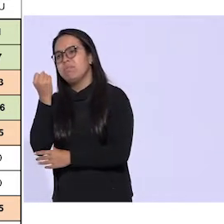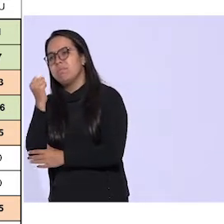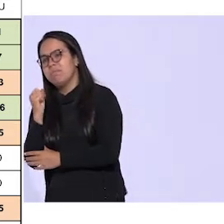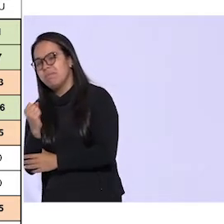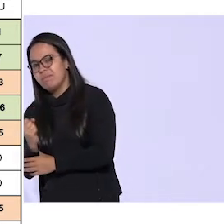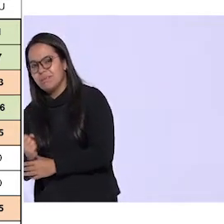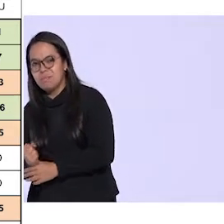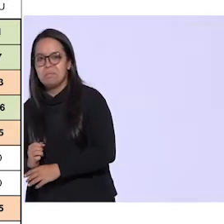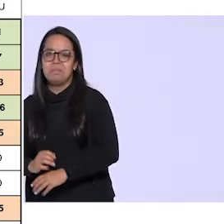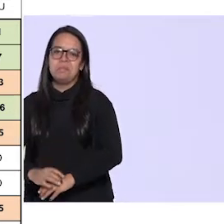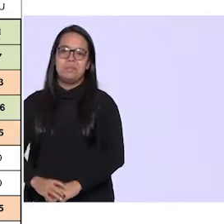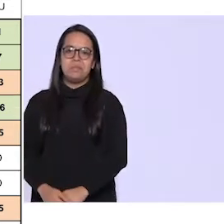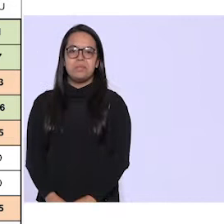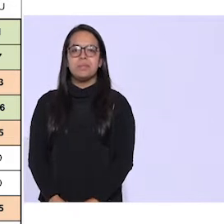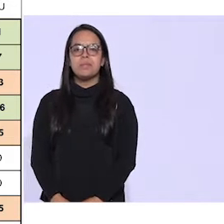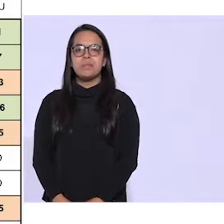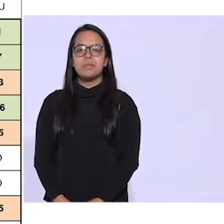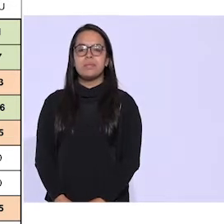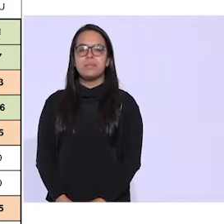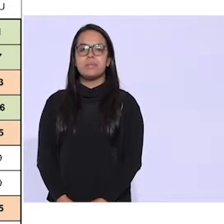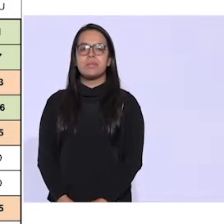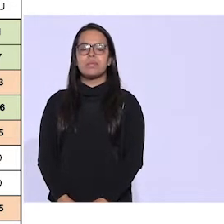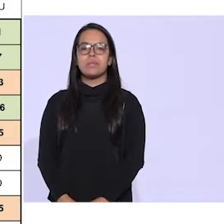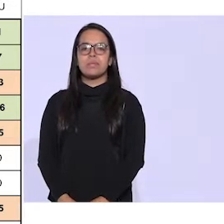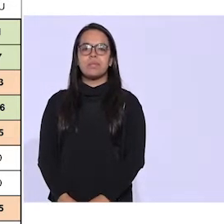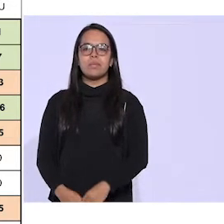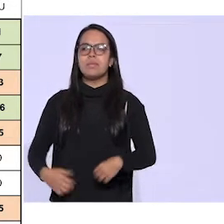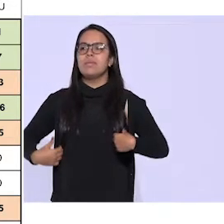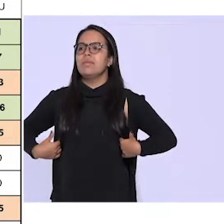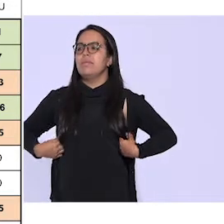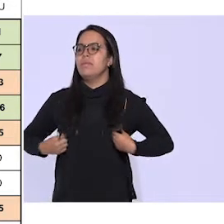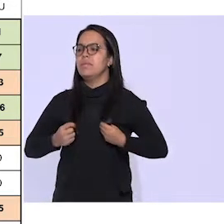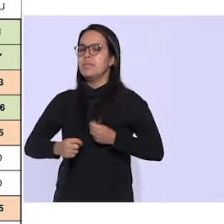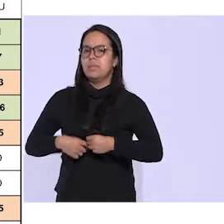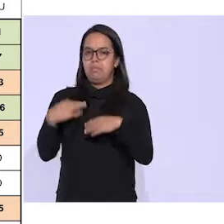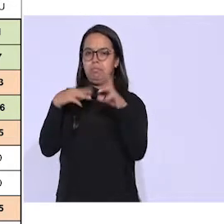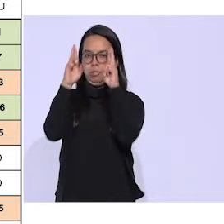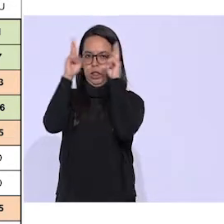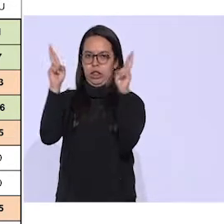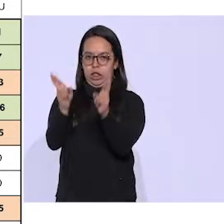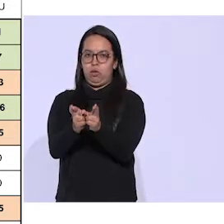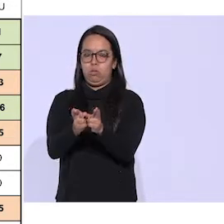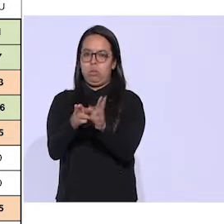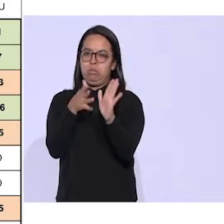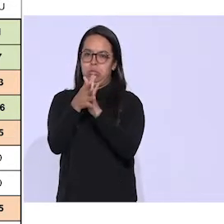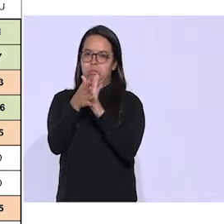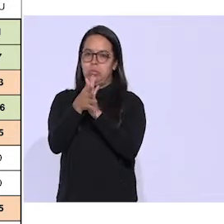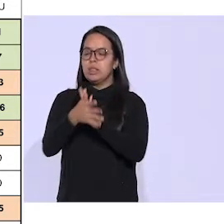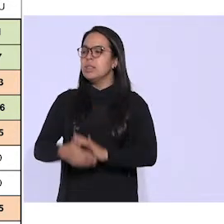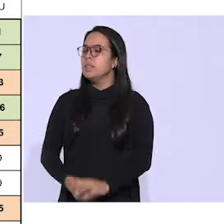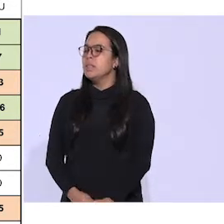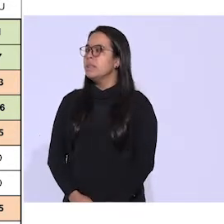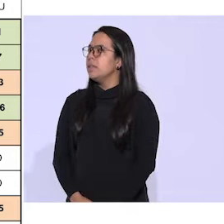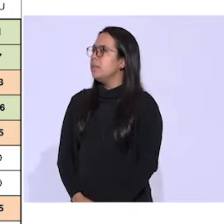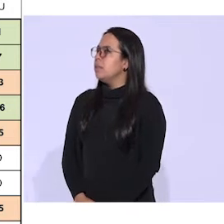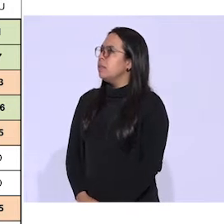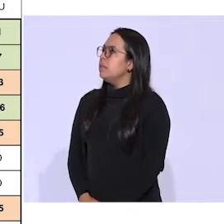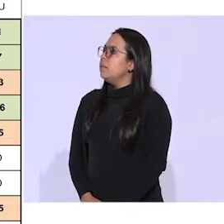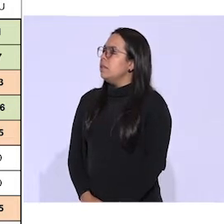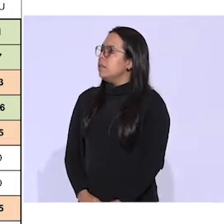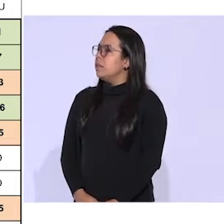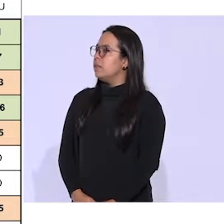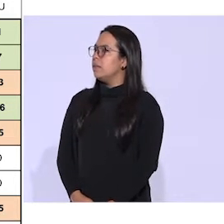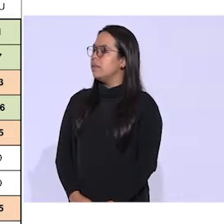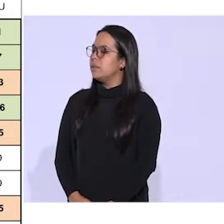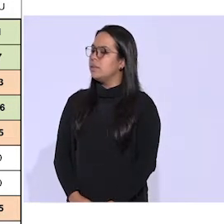¿no? Bien. Entonces, vamos a hacer un muy pequeño resumen de esto, aunque luego lo veremos en las conclusiones. Y es, por ejemplo,